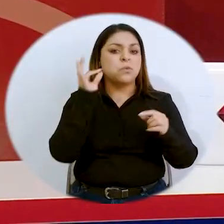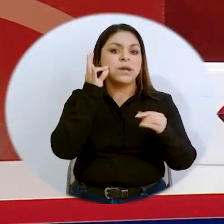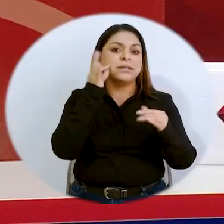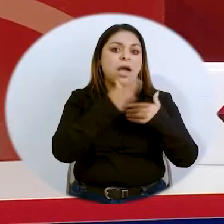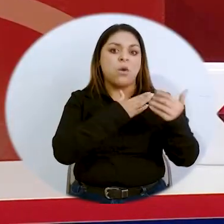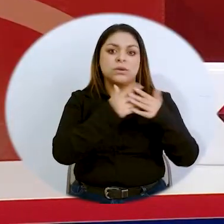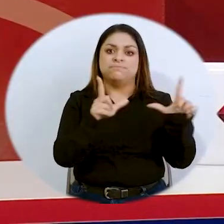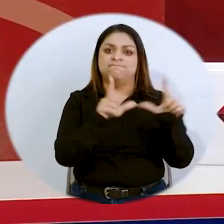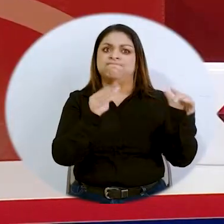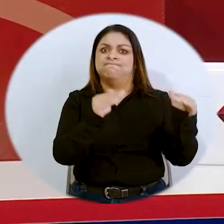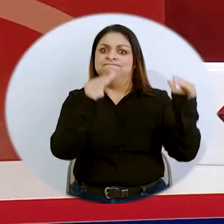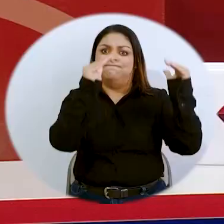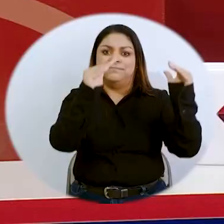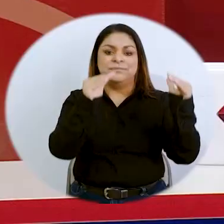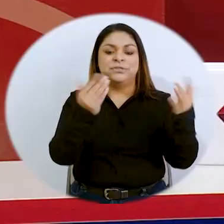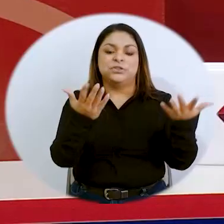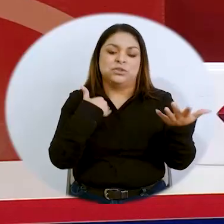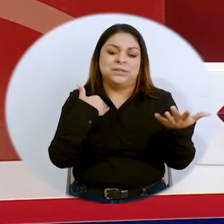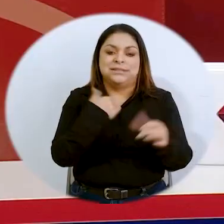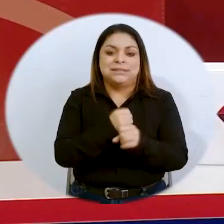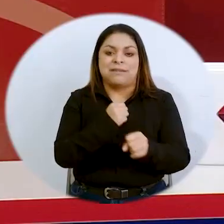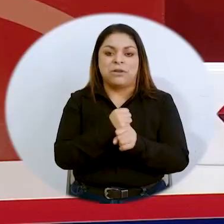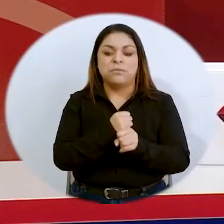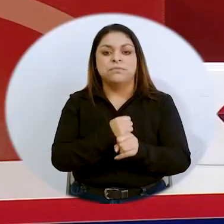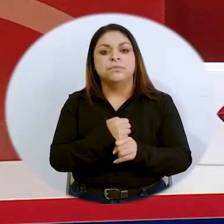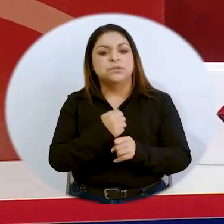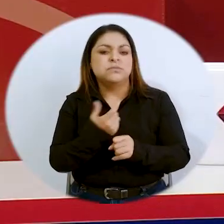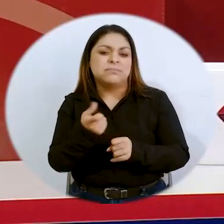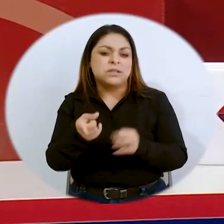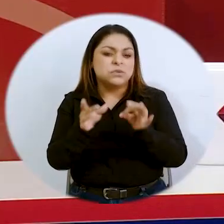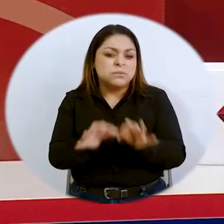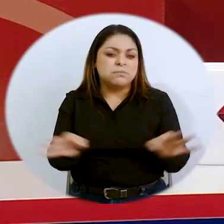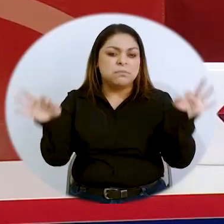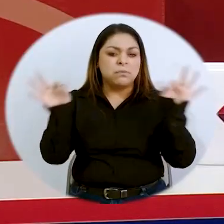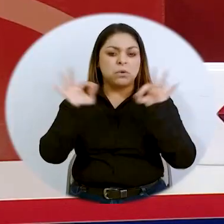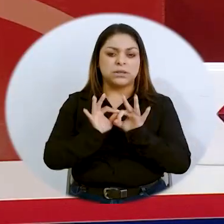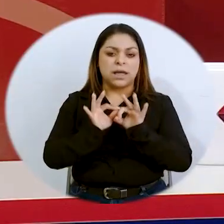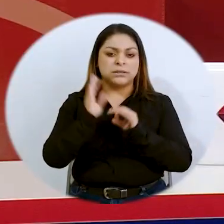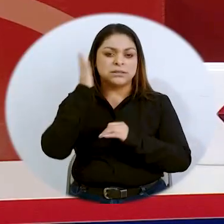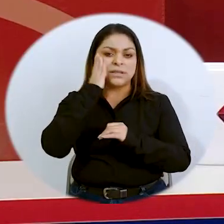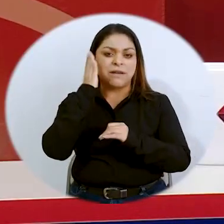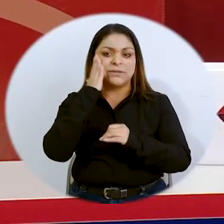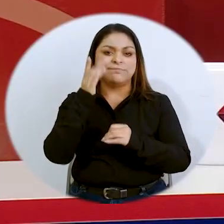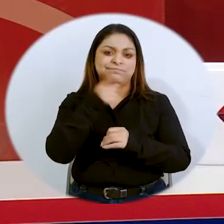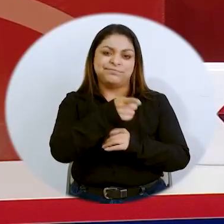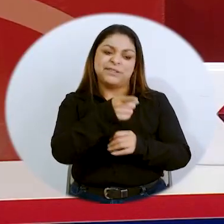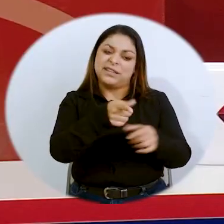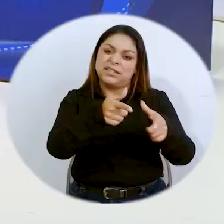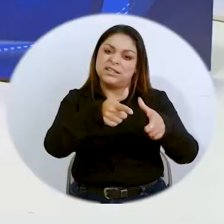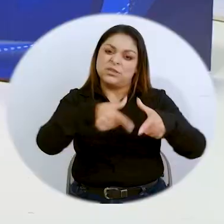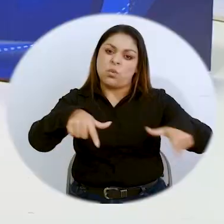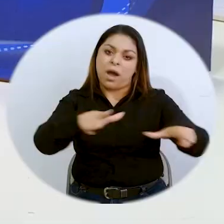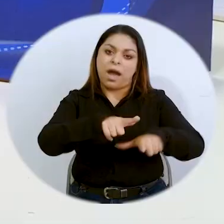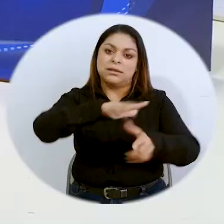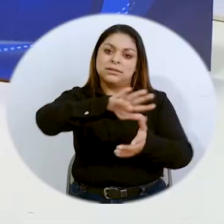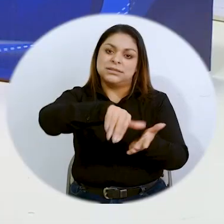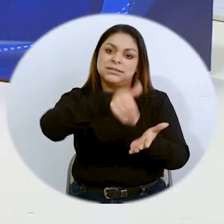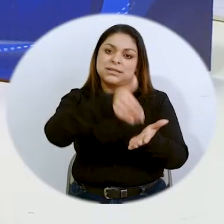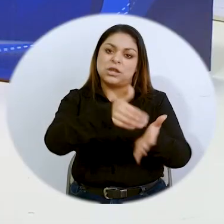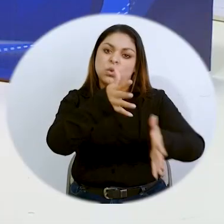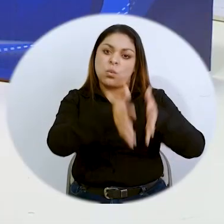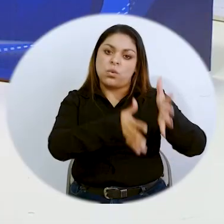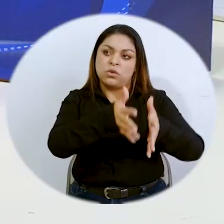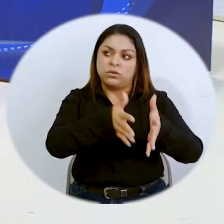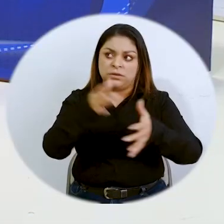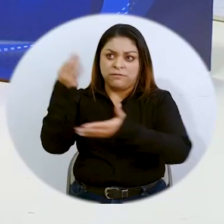ellas se quedan fuera del mercado laboral por estas condiciones. Entonces, un reto importante son el tema de los centros de cuidado, ¿verdad?